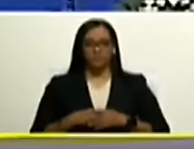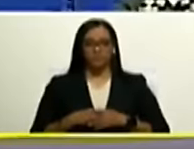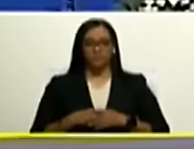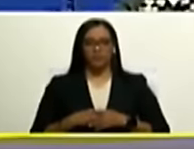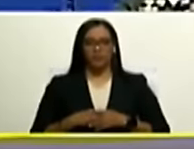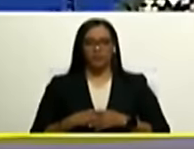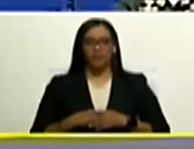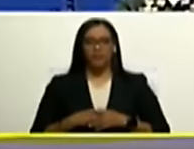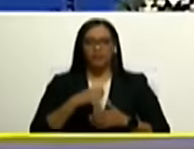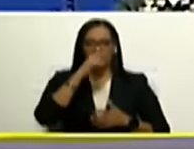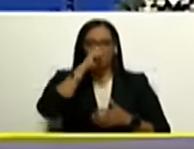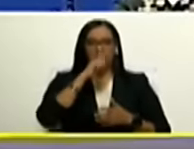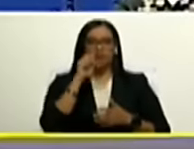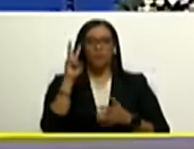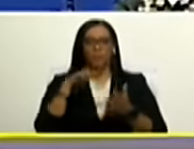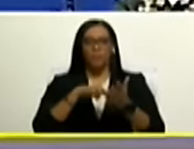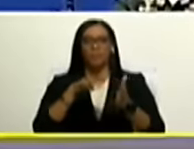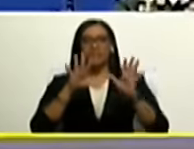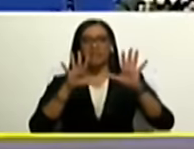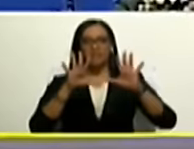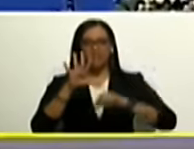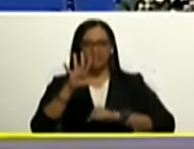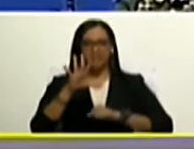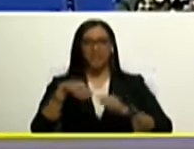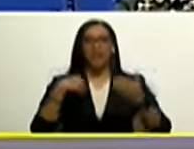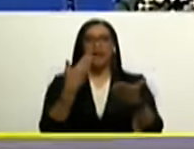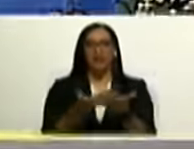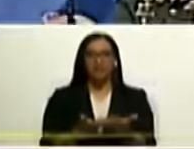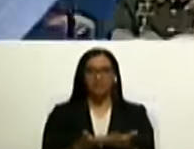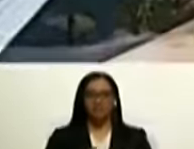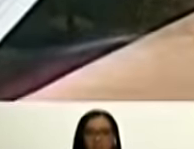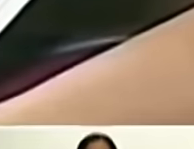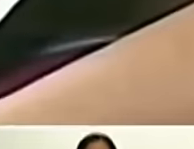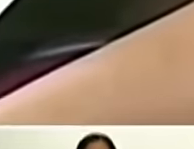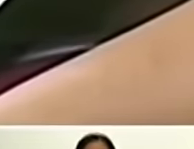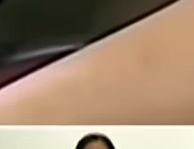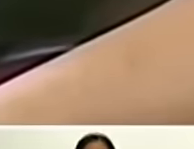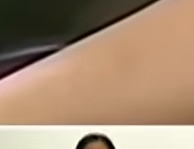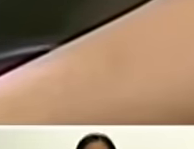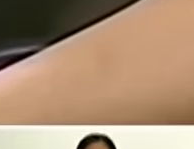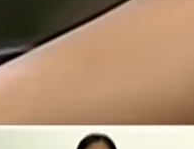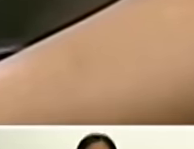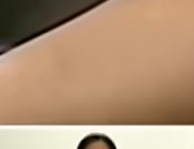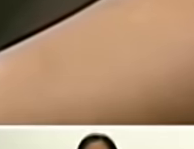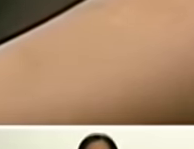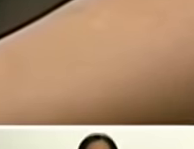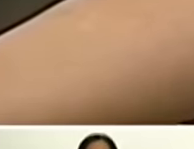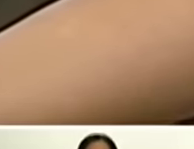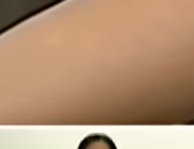del año 2015 al año 2023, en curso,